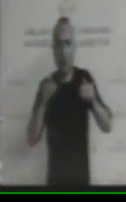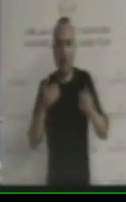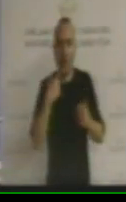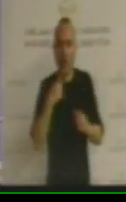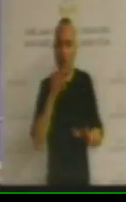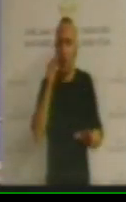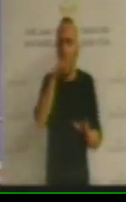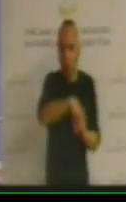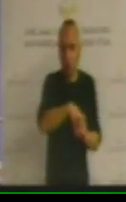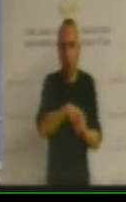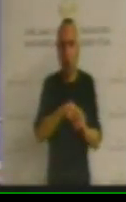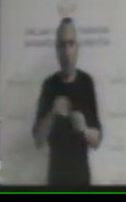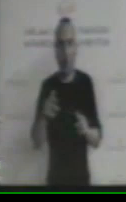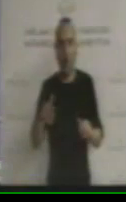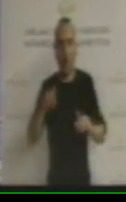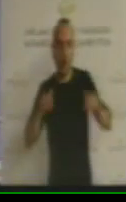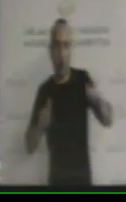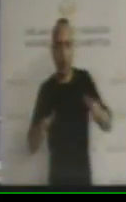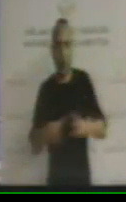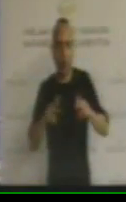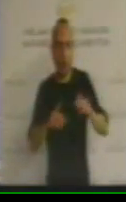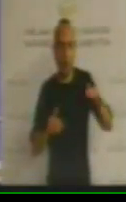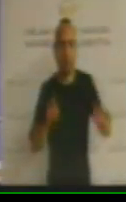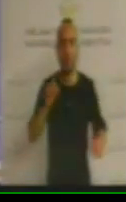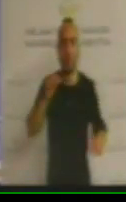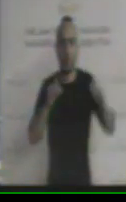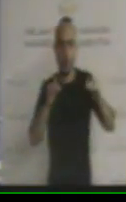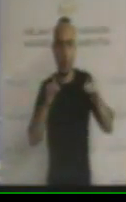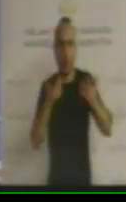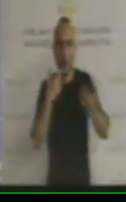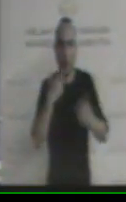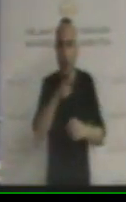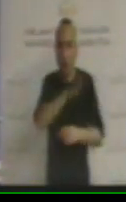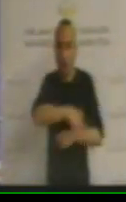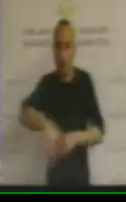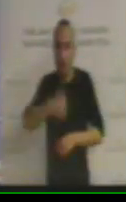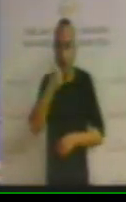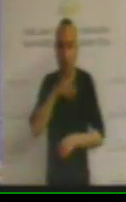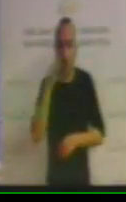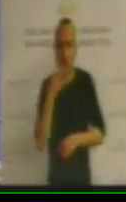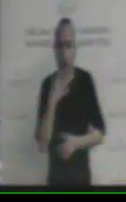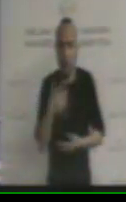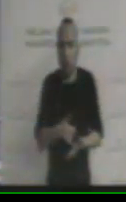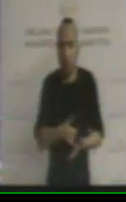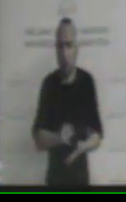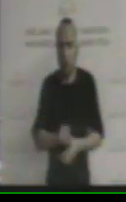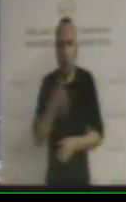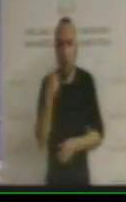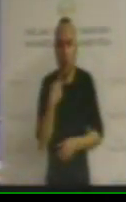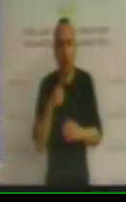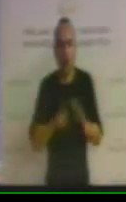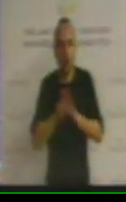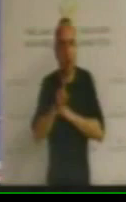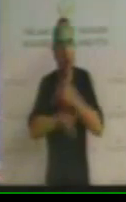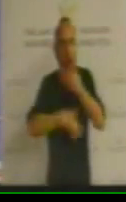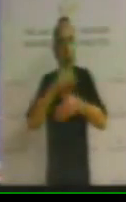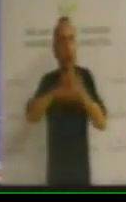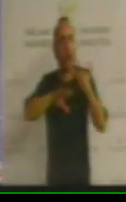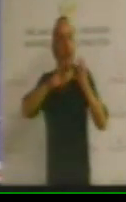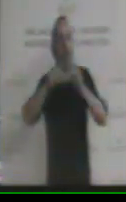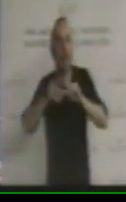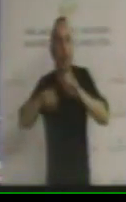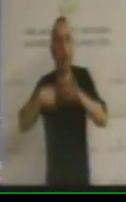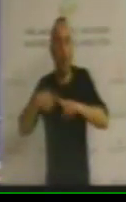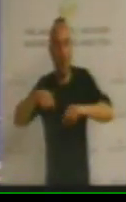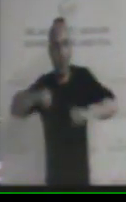reduce la desigualdad social de modo que niños y niñas, en especial los más vulnerables, logran un desarrollo adecuado después en la edad adulta.